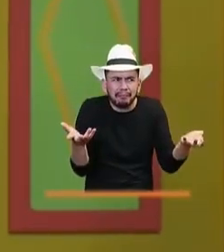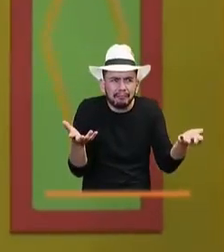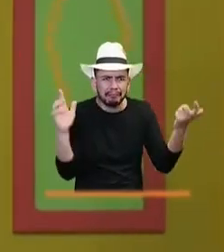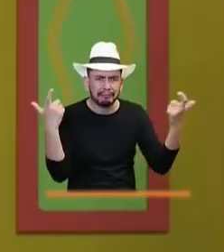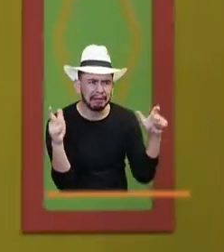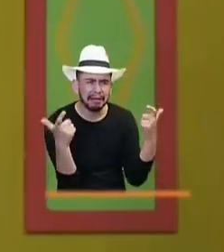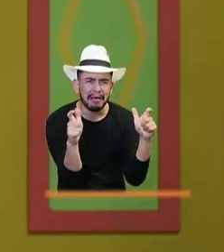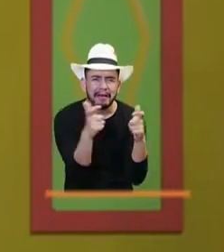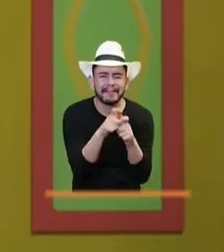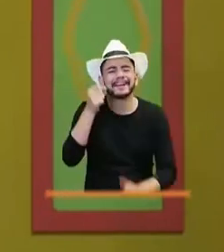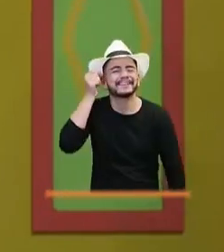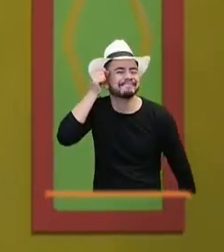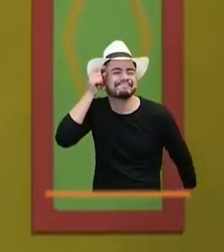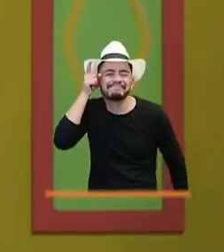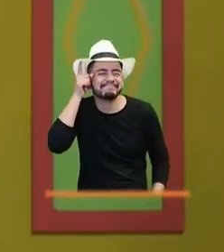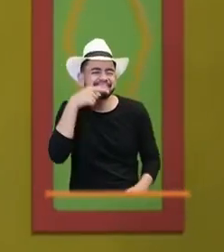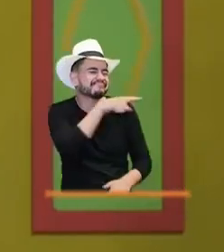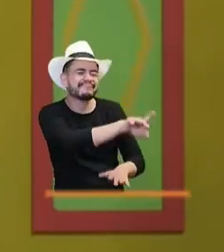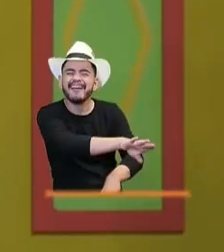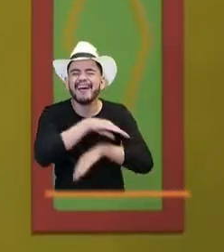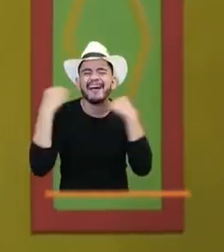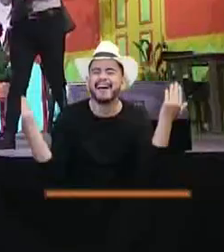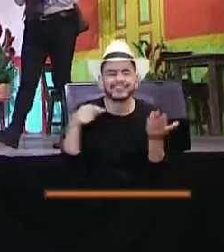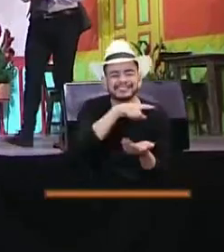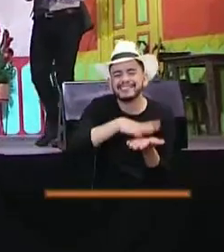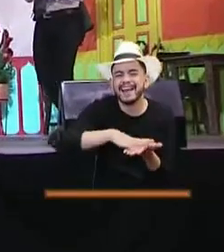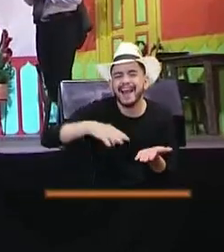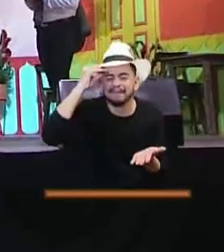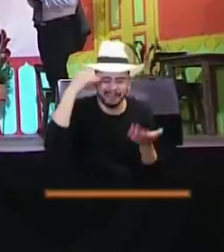que se encuentra en un fracaso.